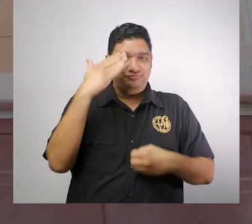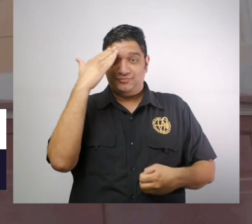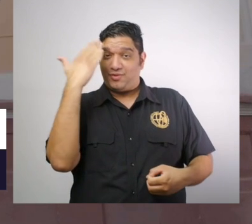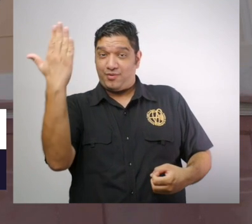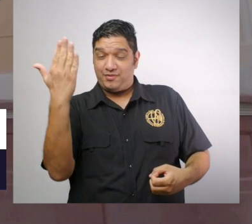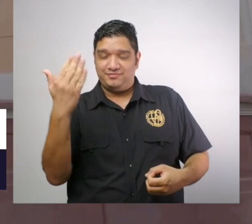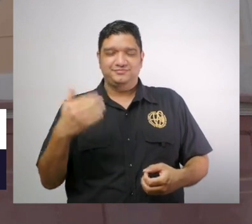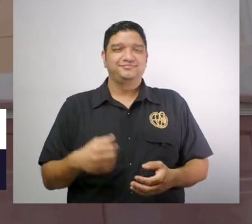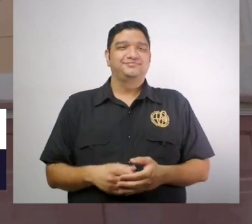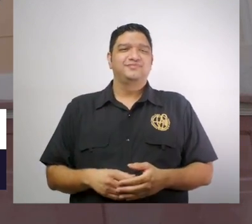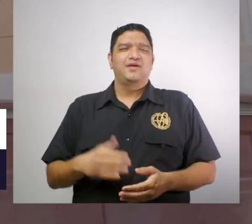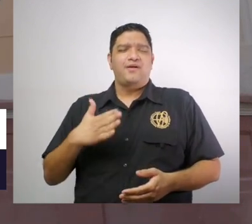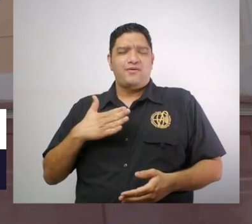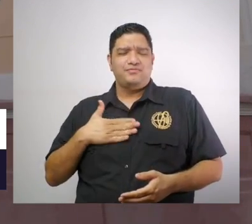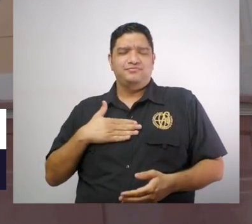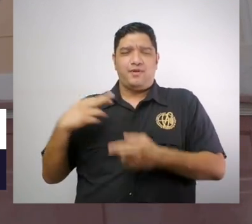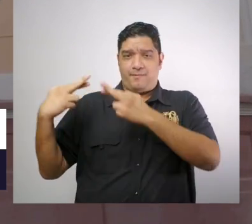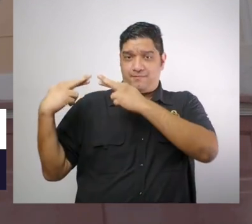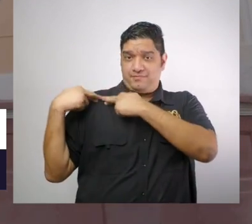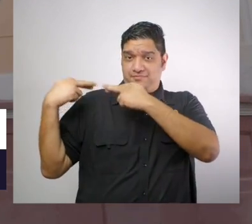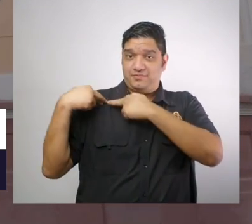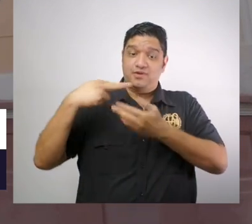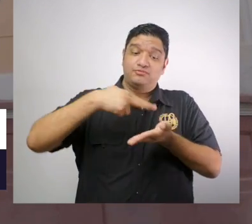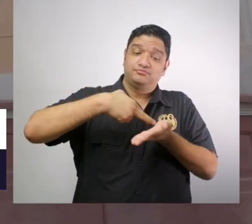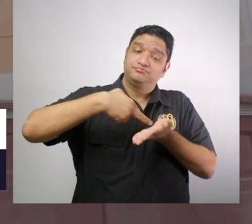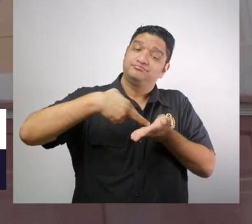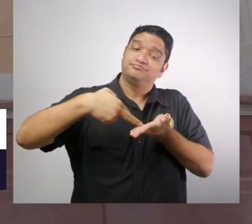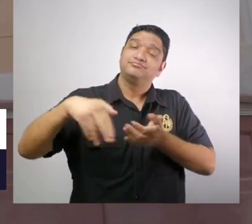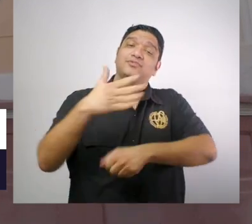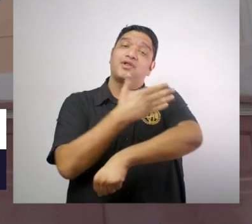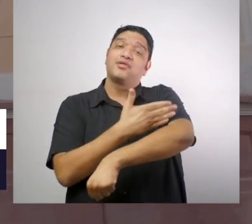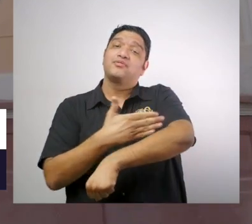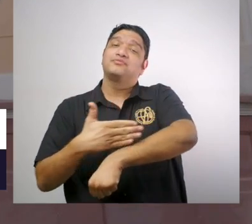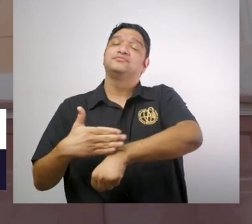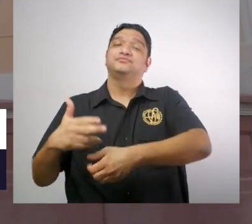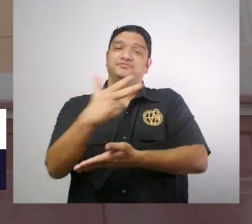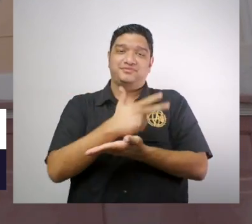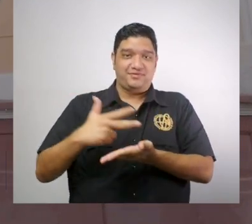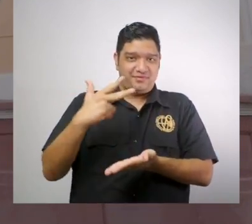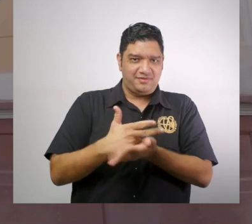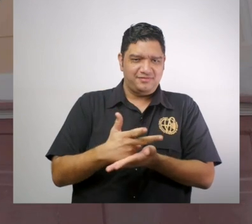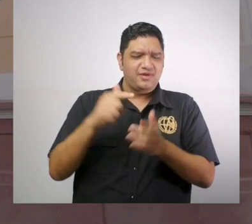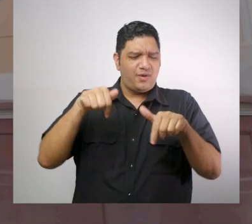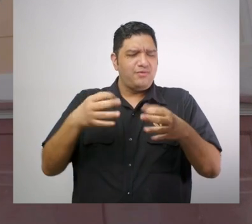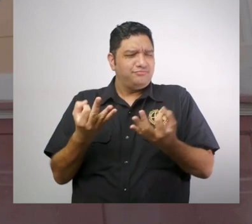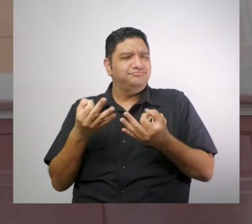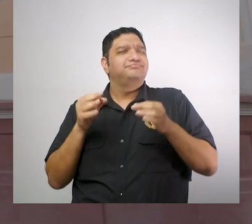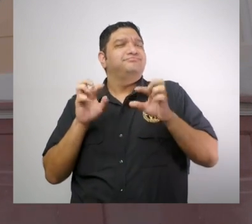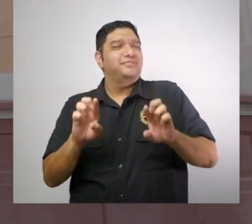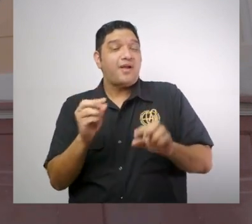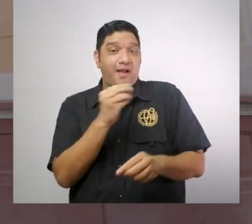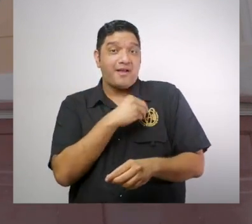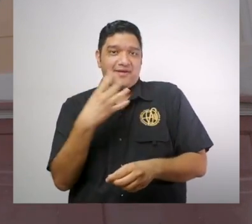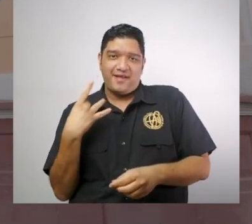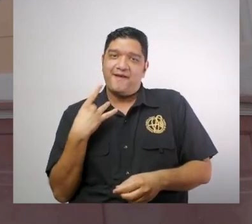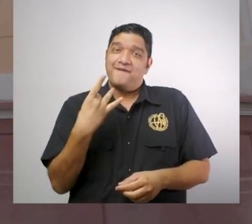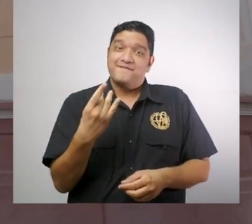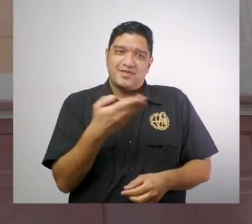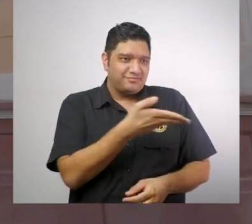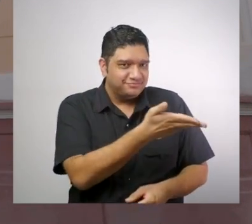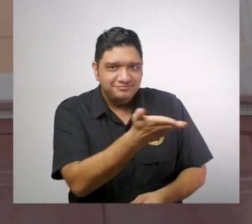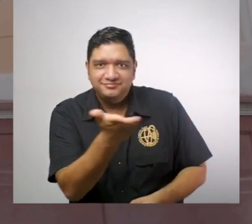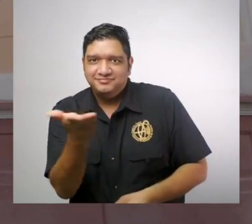Soy Miguel Álvarez Arévalo, cronista de la ciudad de Guatemala. En esta oportunidad quiero